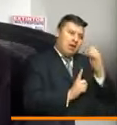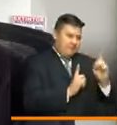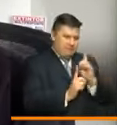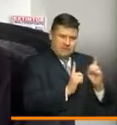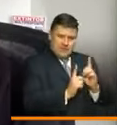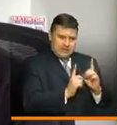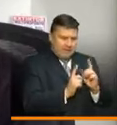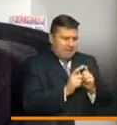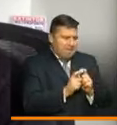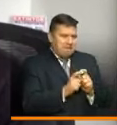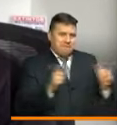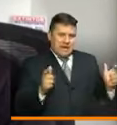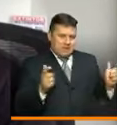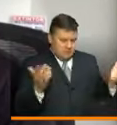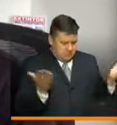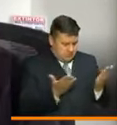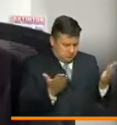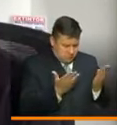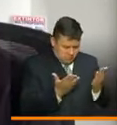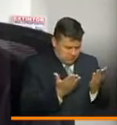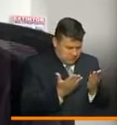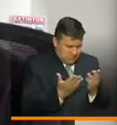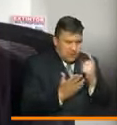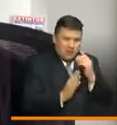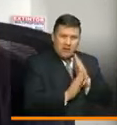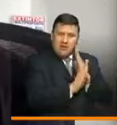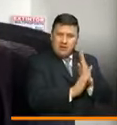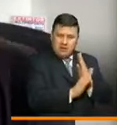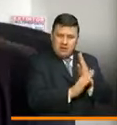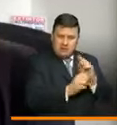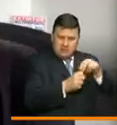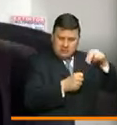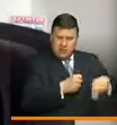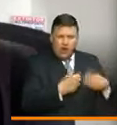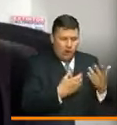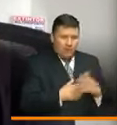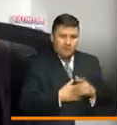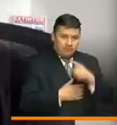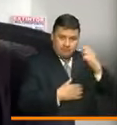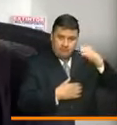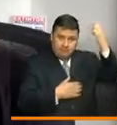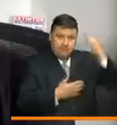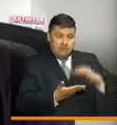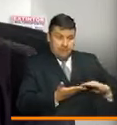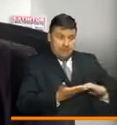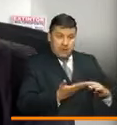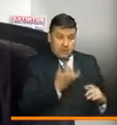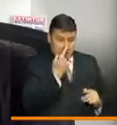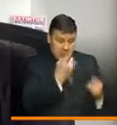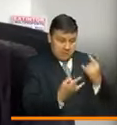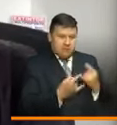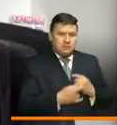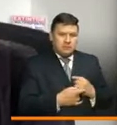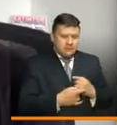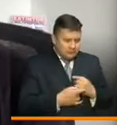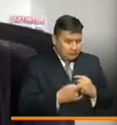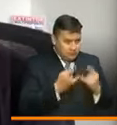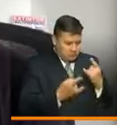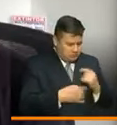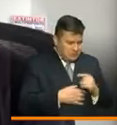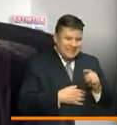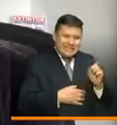menor cantidad. Y lo que vimos y lo que detectamos con el grupo de expertos fue que habían soluciones muy interesantes, pero que a pesar de eso